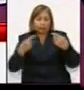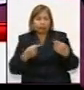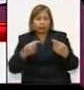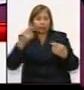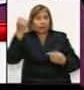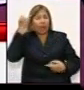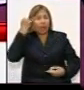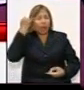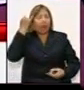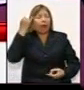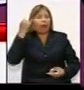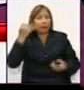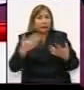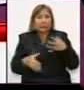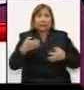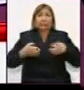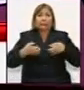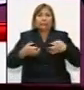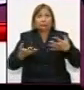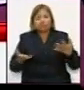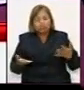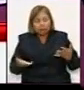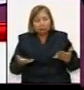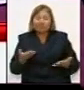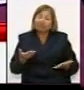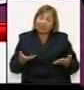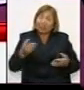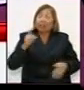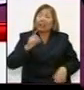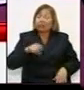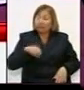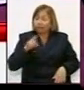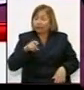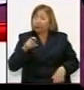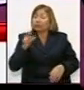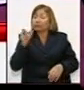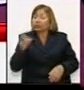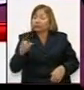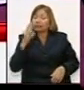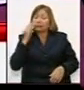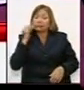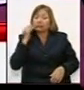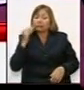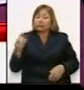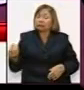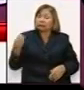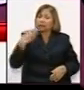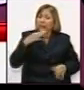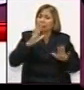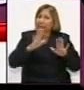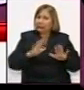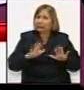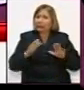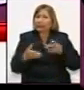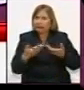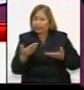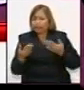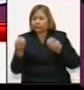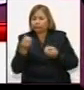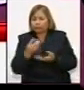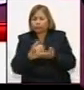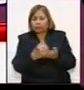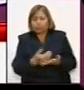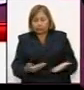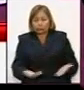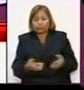a veces virulenta. Entonces ahí se necesita la gente con la experiencia y con la madurez política que te da la reelección